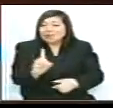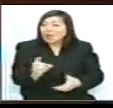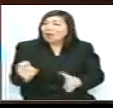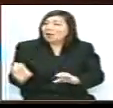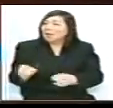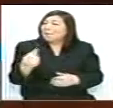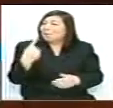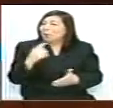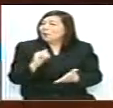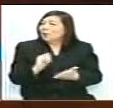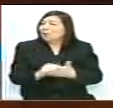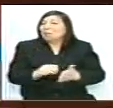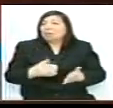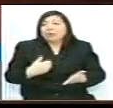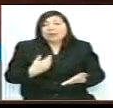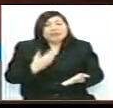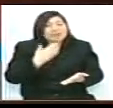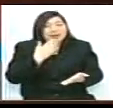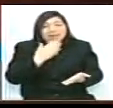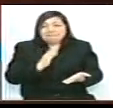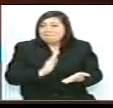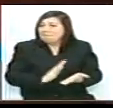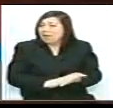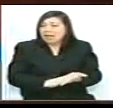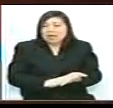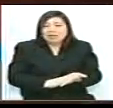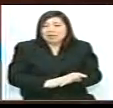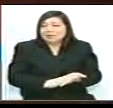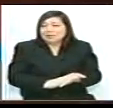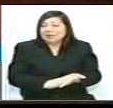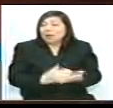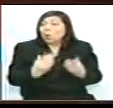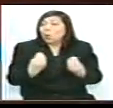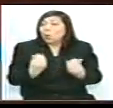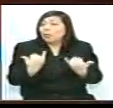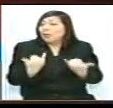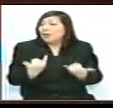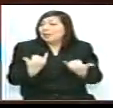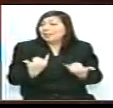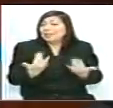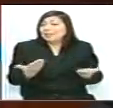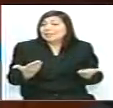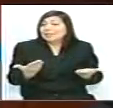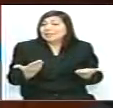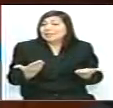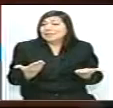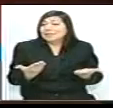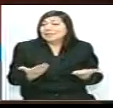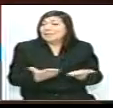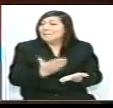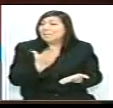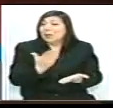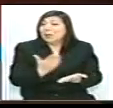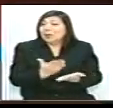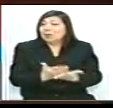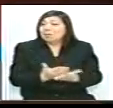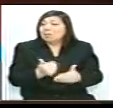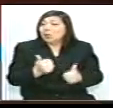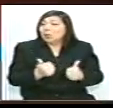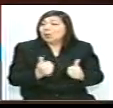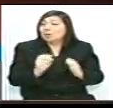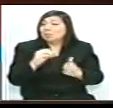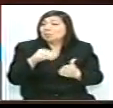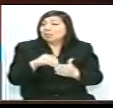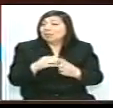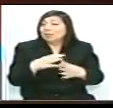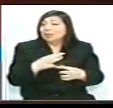algo por lo que podríamos estar rindiendo cuentas, presidenta, cuando estas cosas... Este tipo de situaciones en las cuales se anteponen